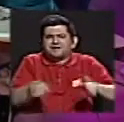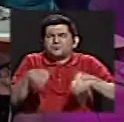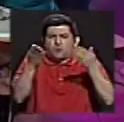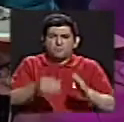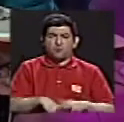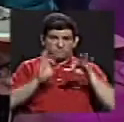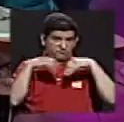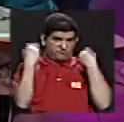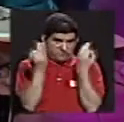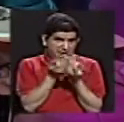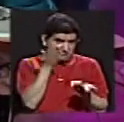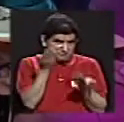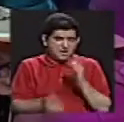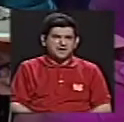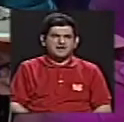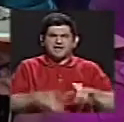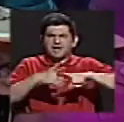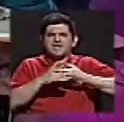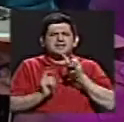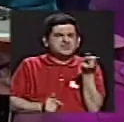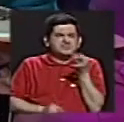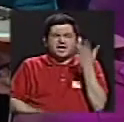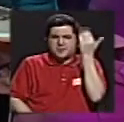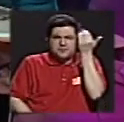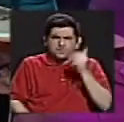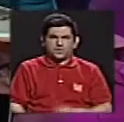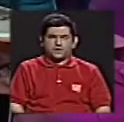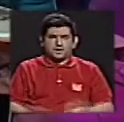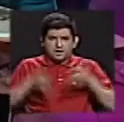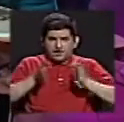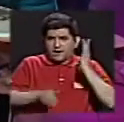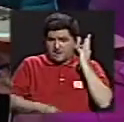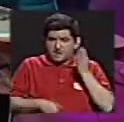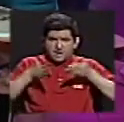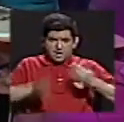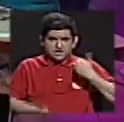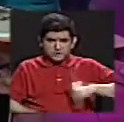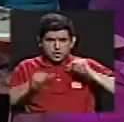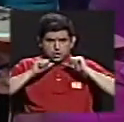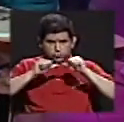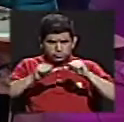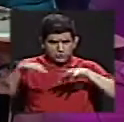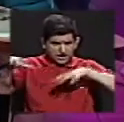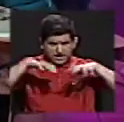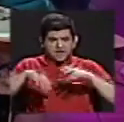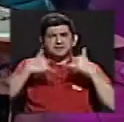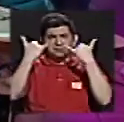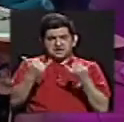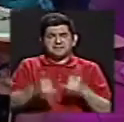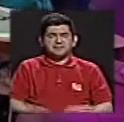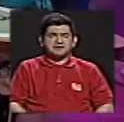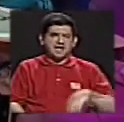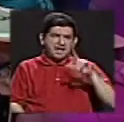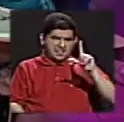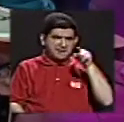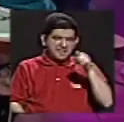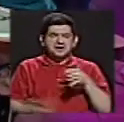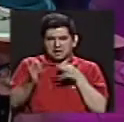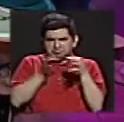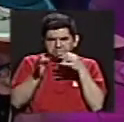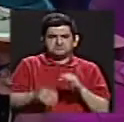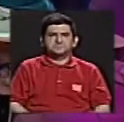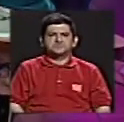de familia? ¿Cómo y por qué se iniciaron ustedes? Y si sus hijas e hijos continuarán en esto. Ya, pues Lilian nos ha avanzado en